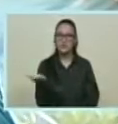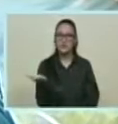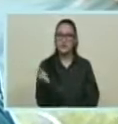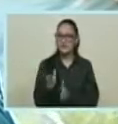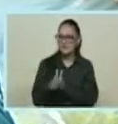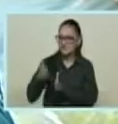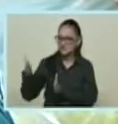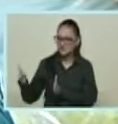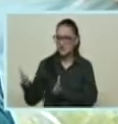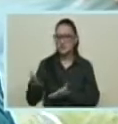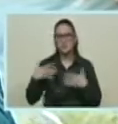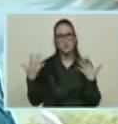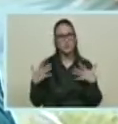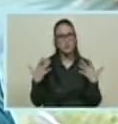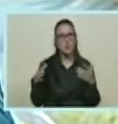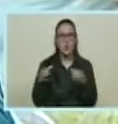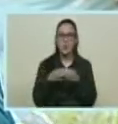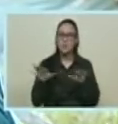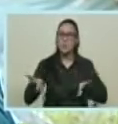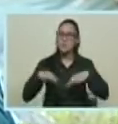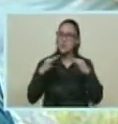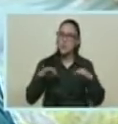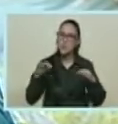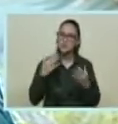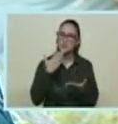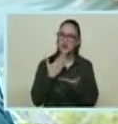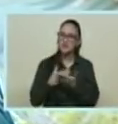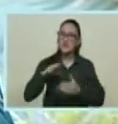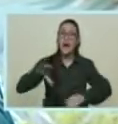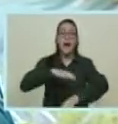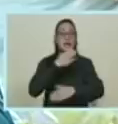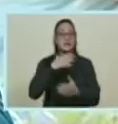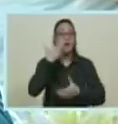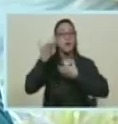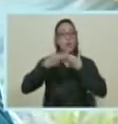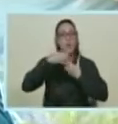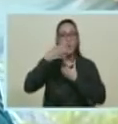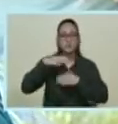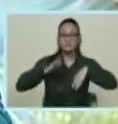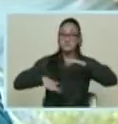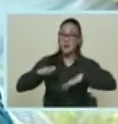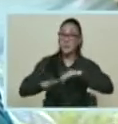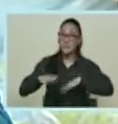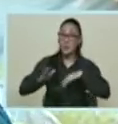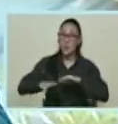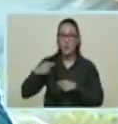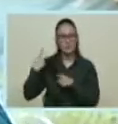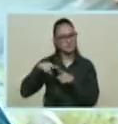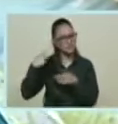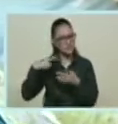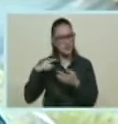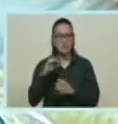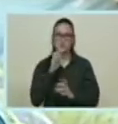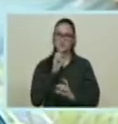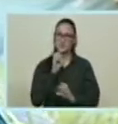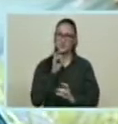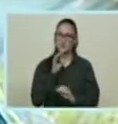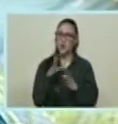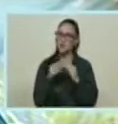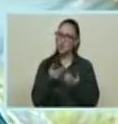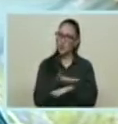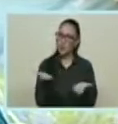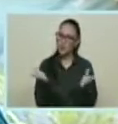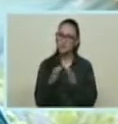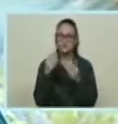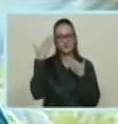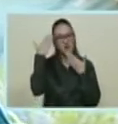los vecinos, al grupo de músicos, cantantes, tamboreros, percusionistas, a todos